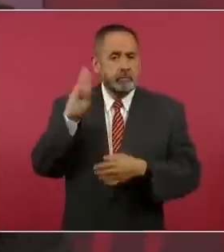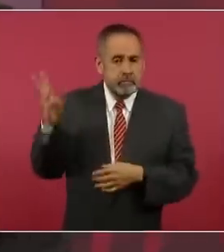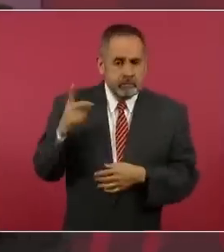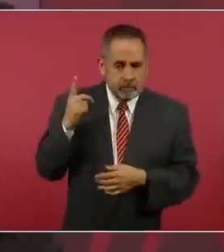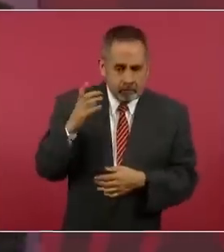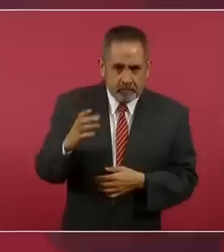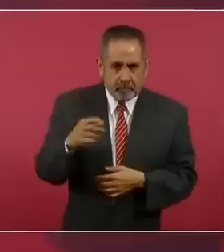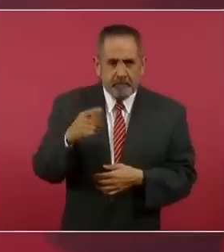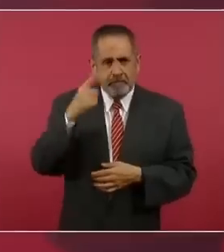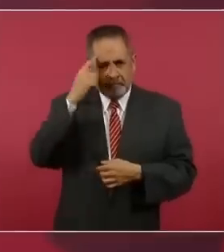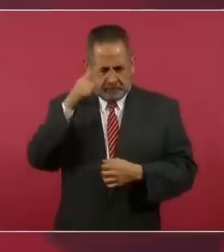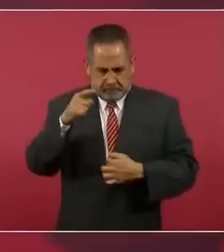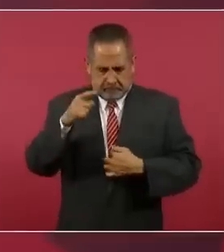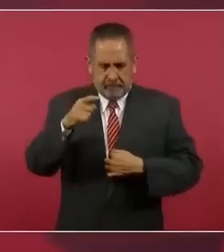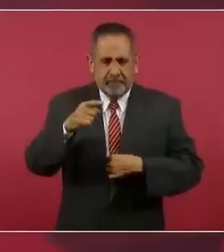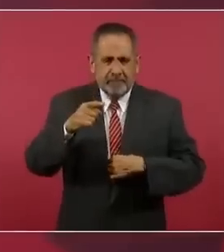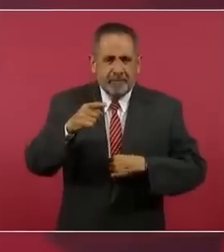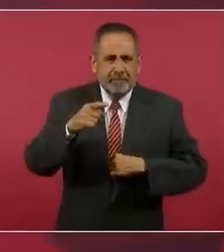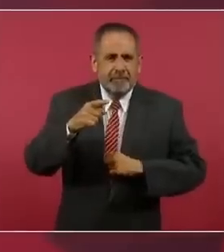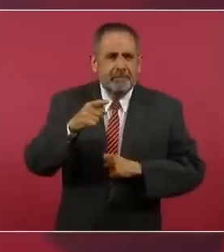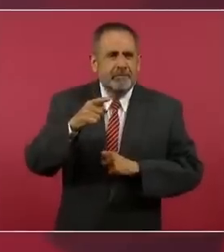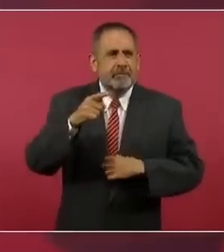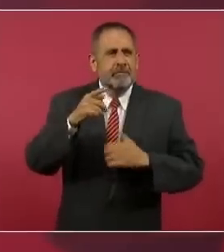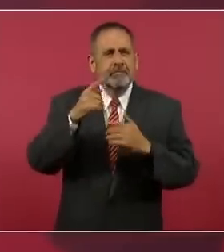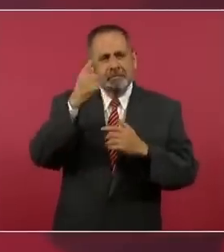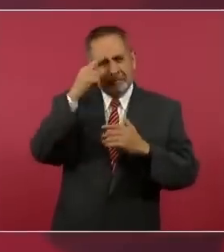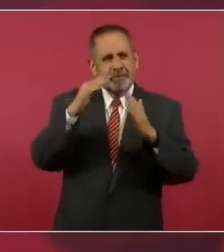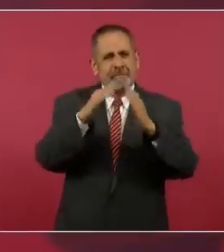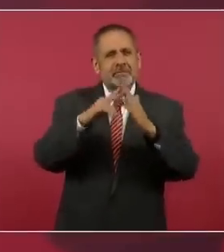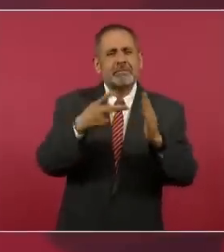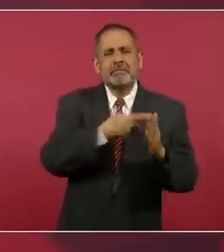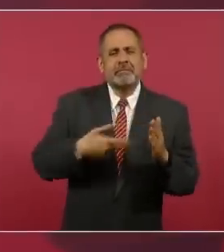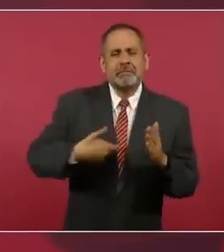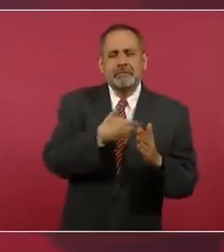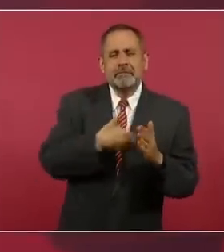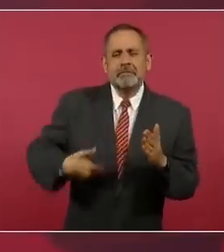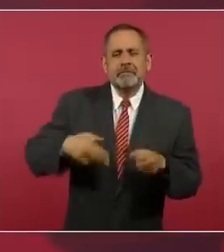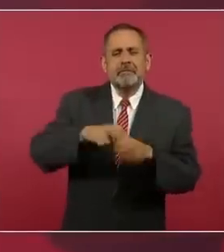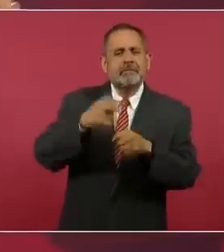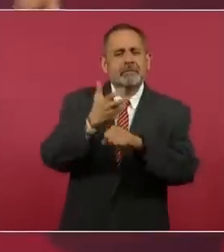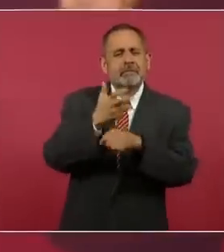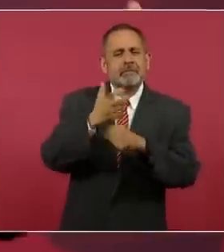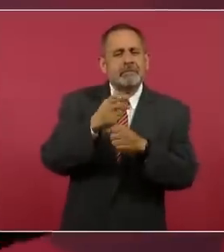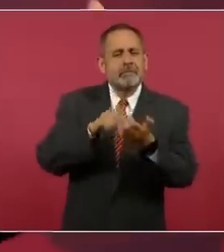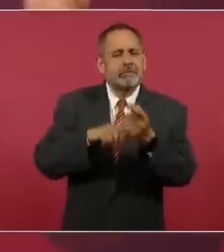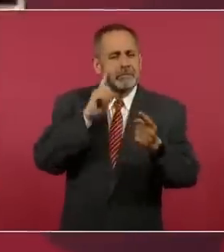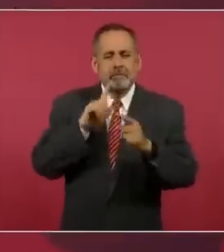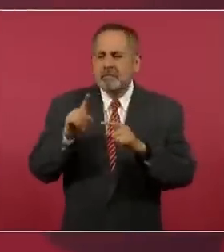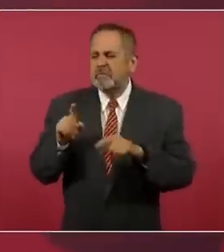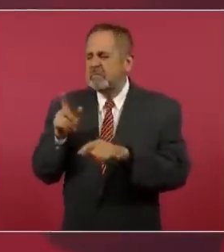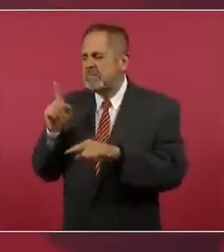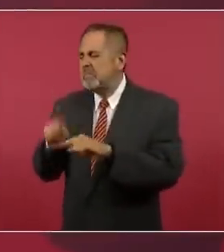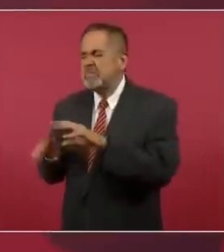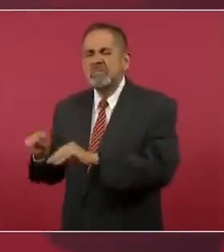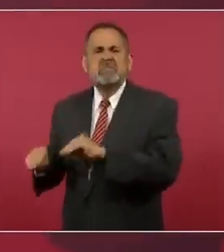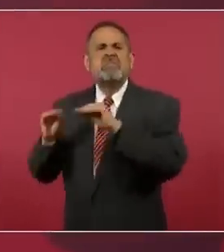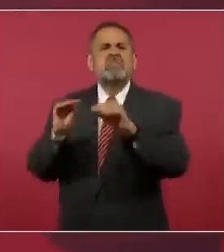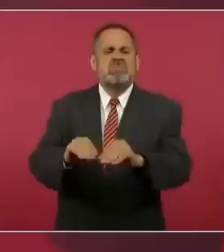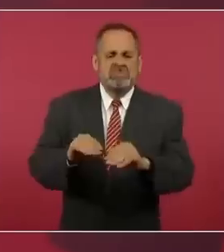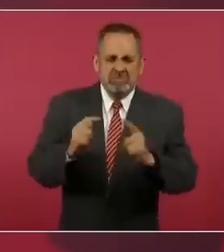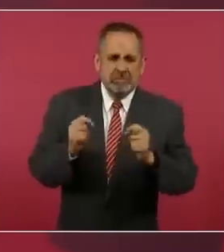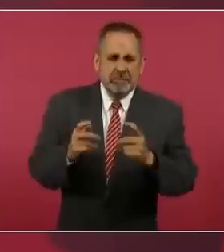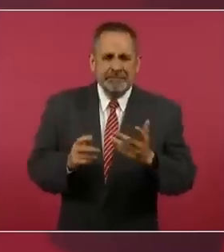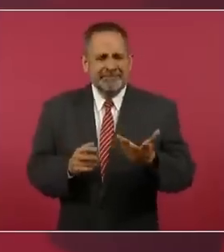a la casa de la vicepresidenta de Estados Unidos. Esto